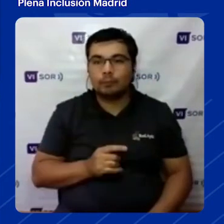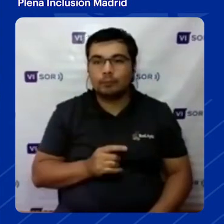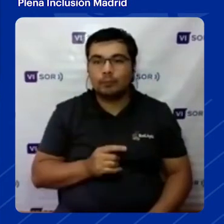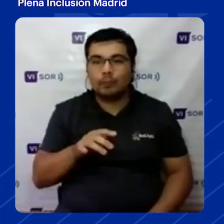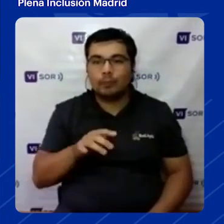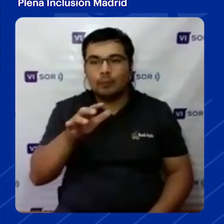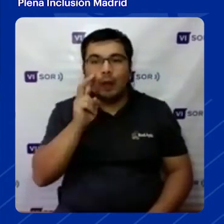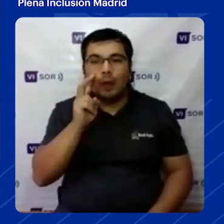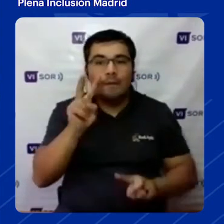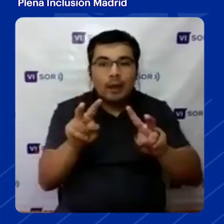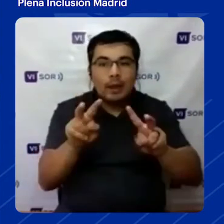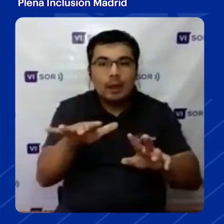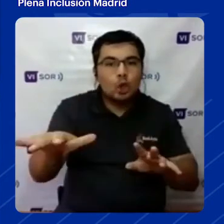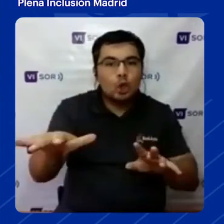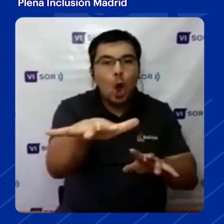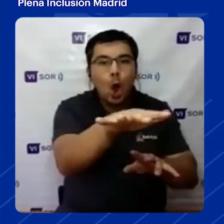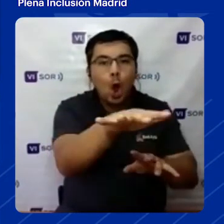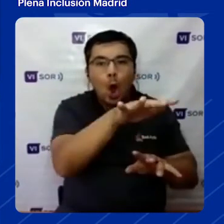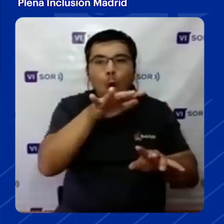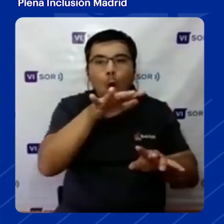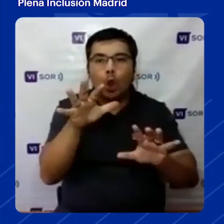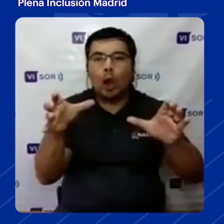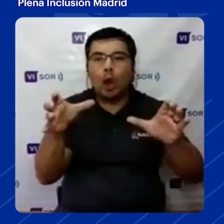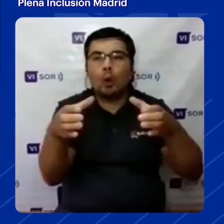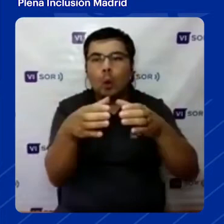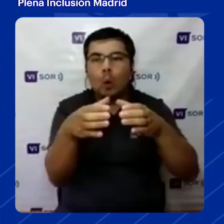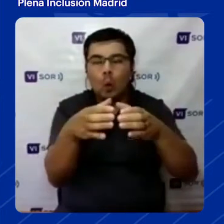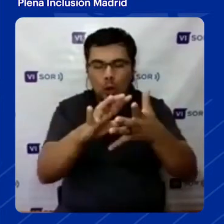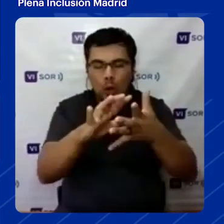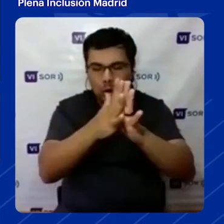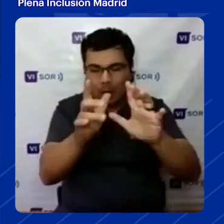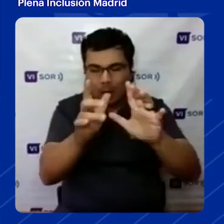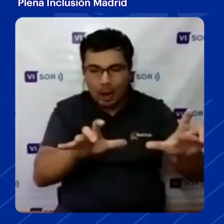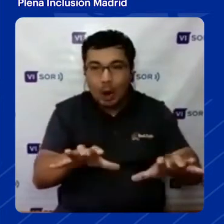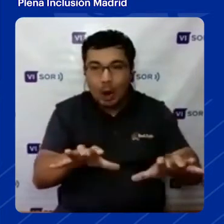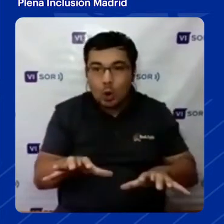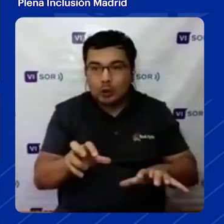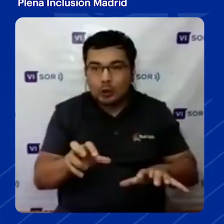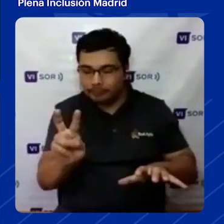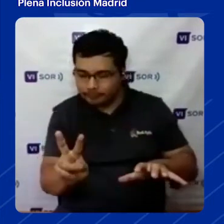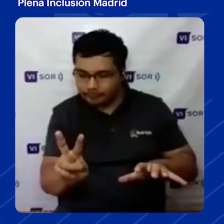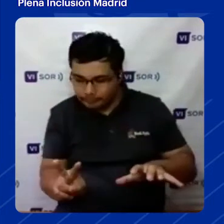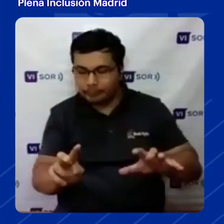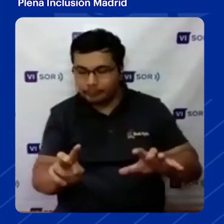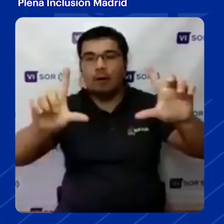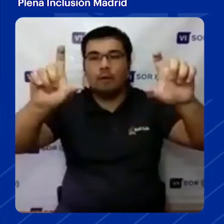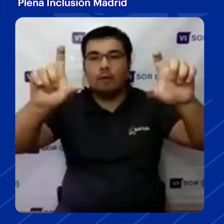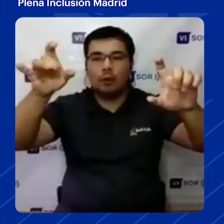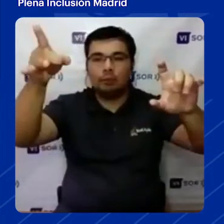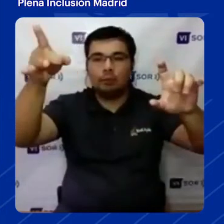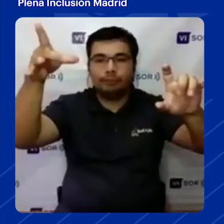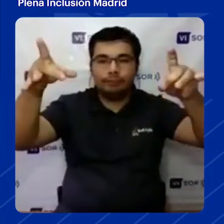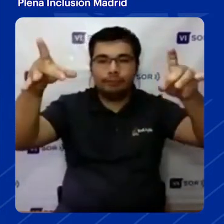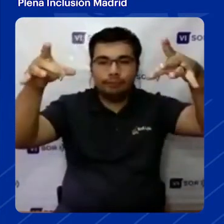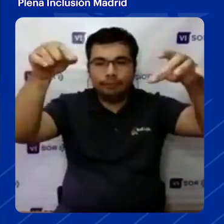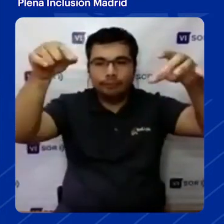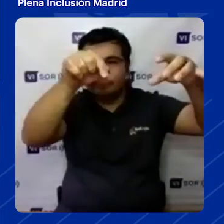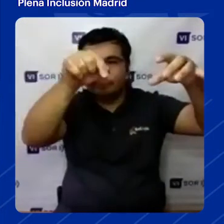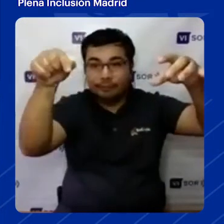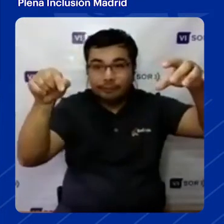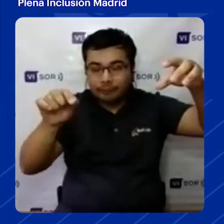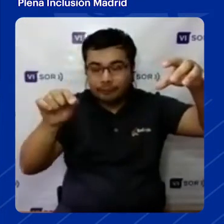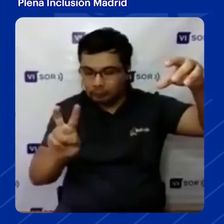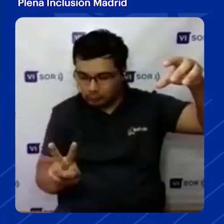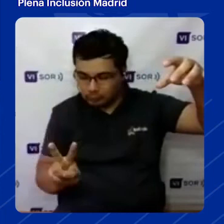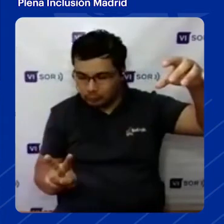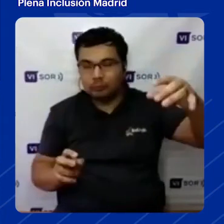y todos los elementos. Y hemos visto varios ejemplos en los cuales verán frases más cortas, palabras más sencillas, una